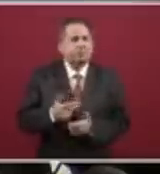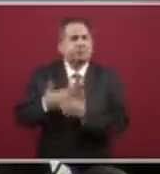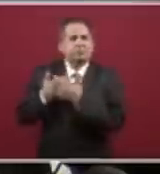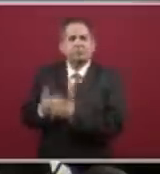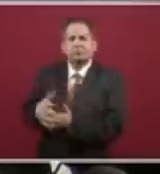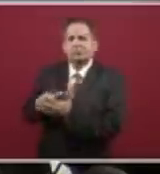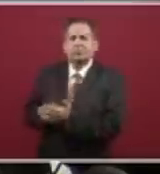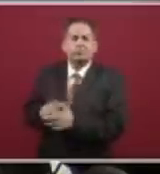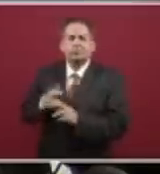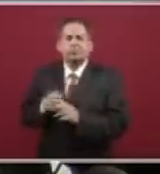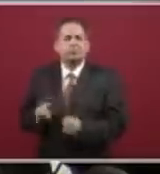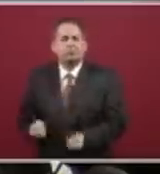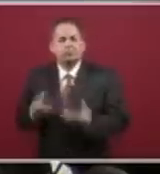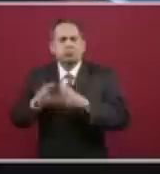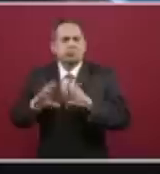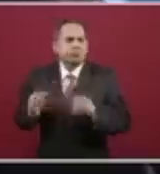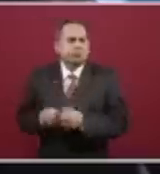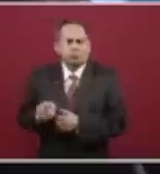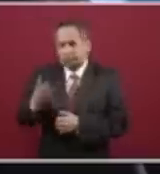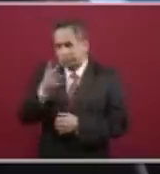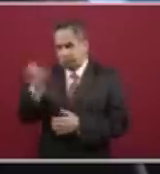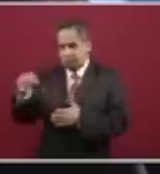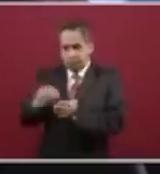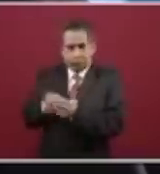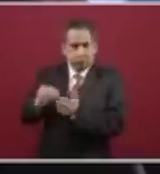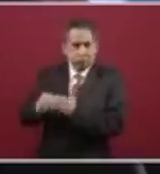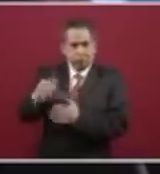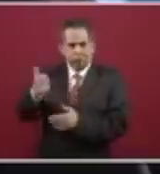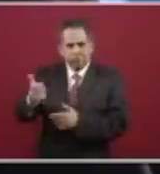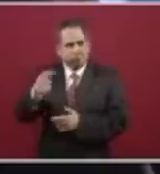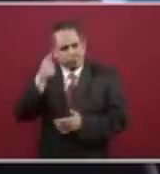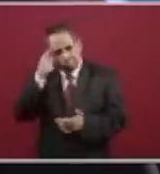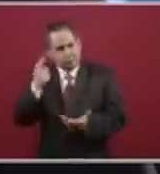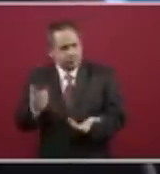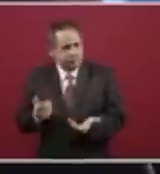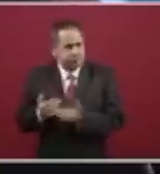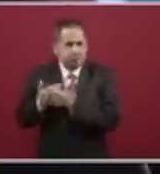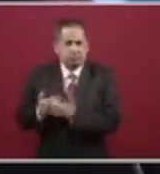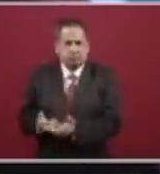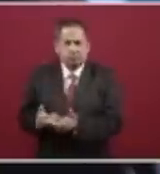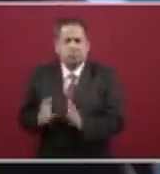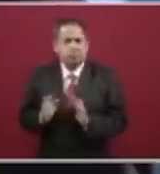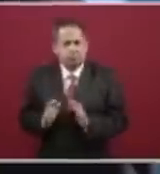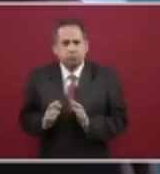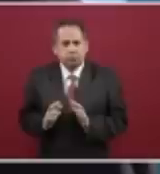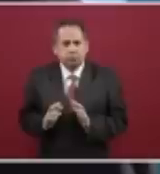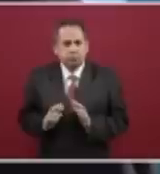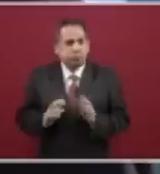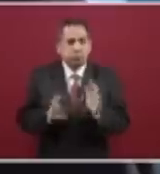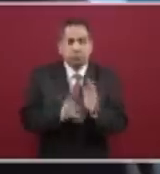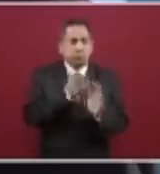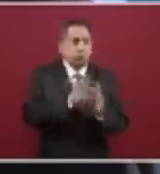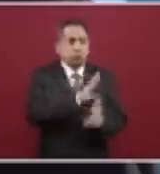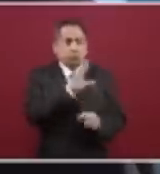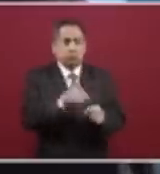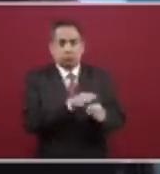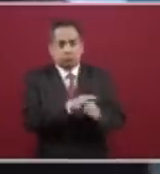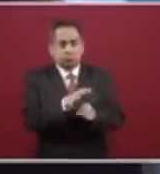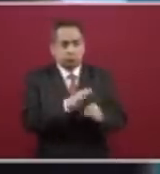diferencial ascendería casi a 400 mil millones de pesos por supuesto considerando la construcción total